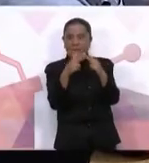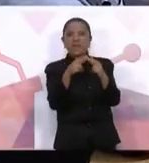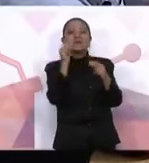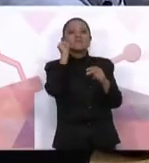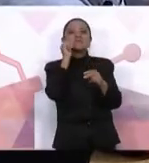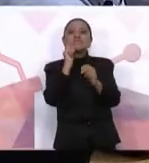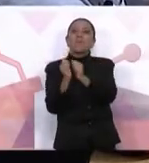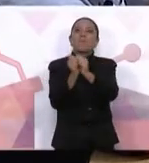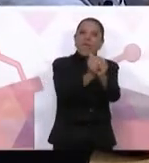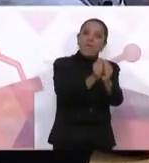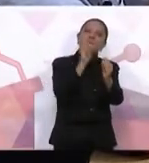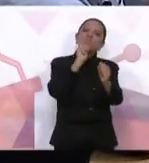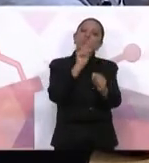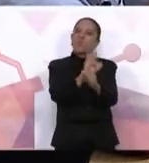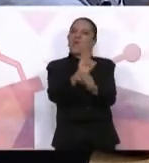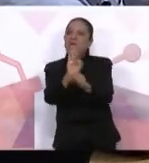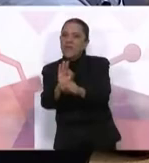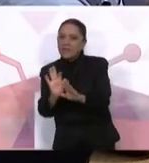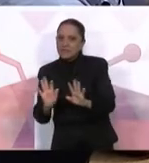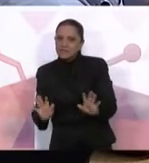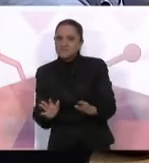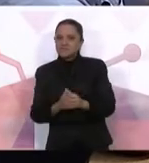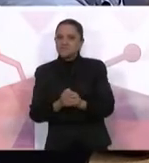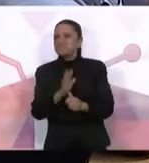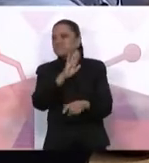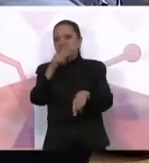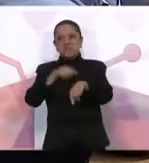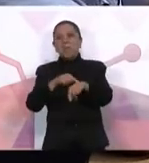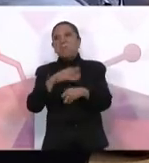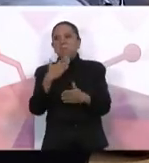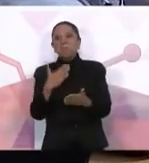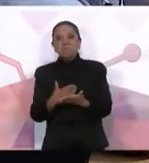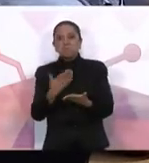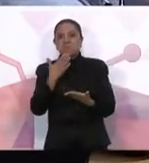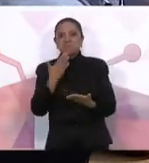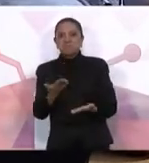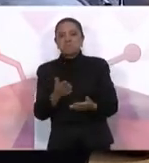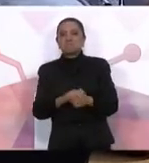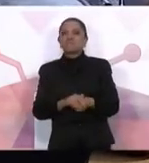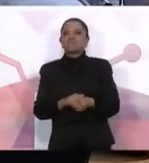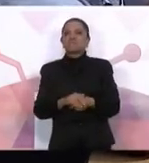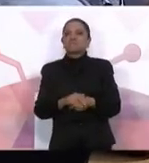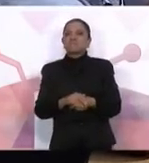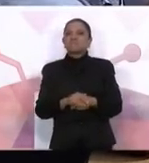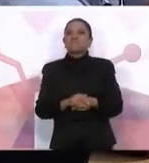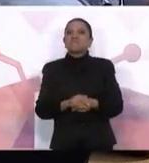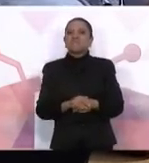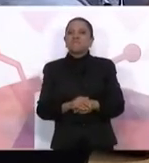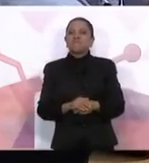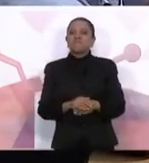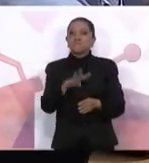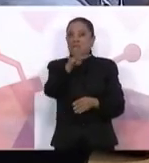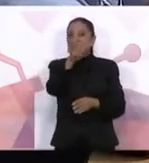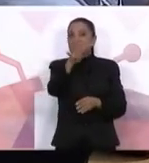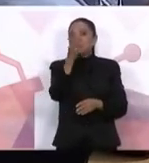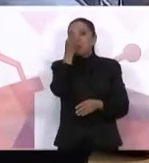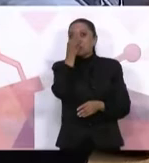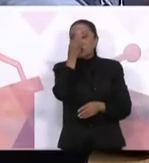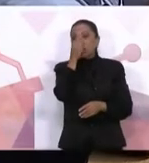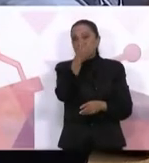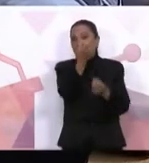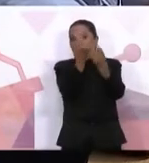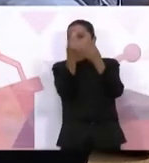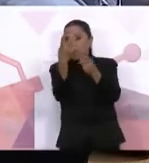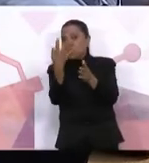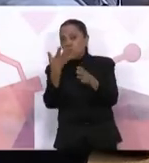candidatos para ello reloj entonces en 19 segundos todavía le quedan tenemos todavía algunos que tienen tiempo candidatos víctor